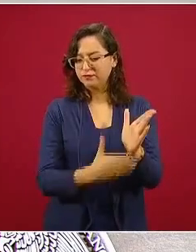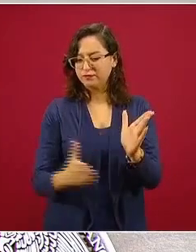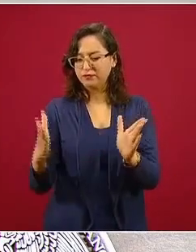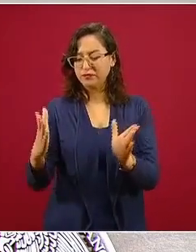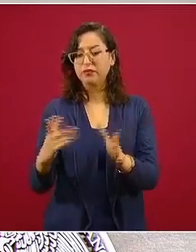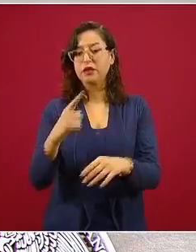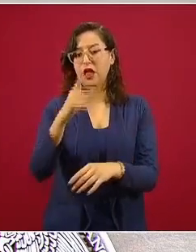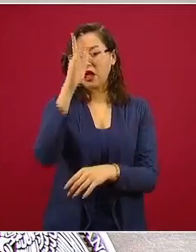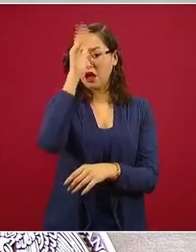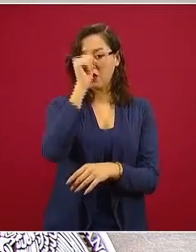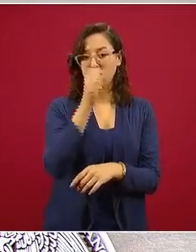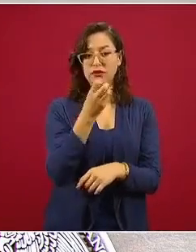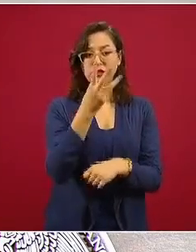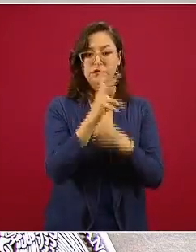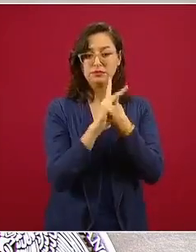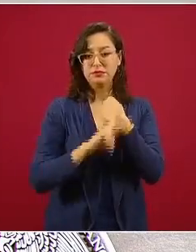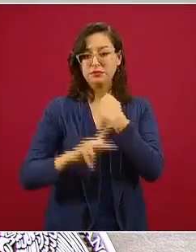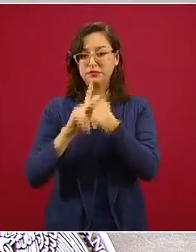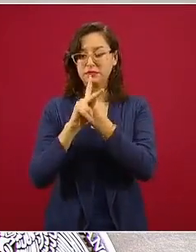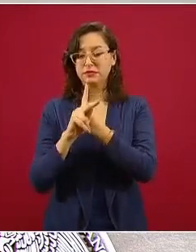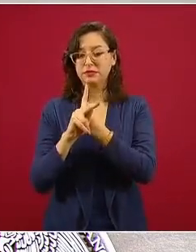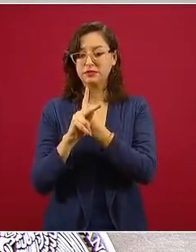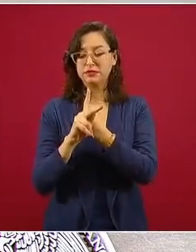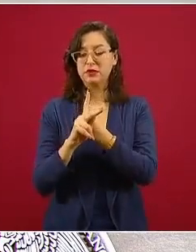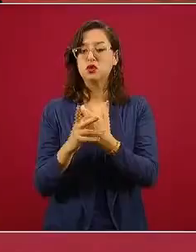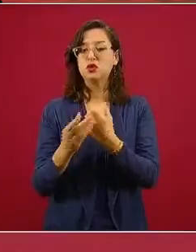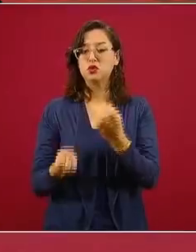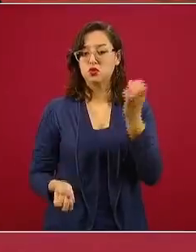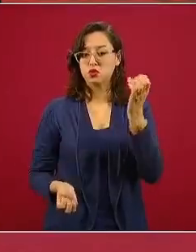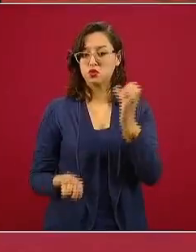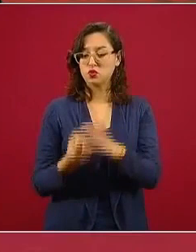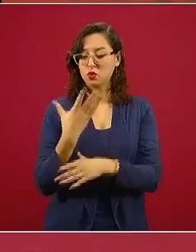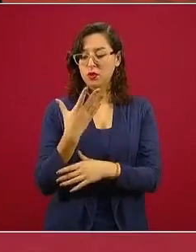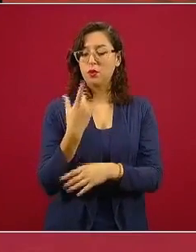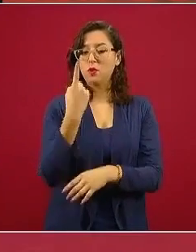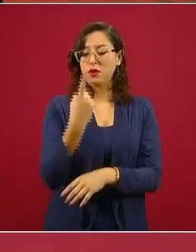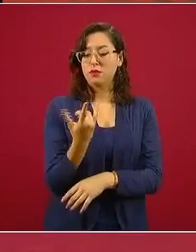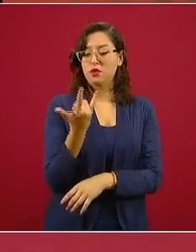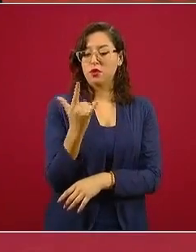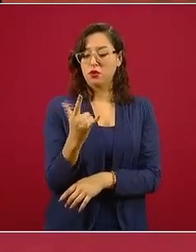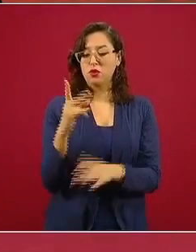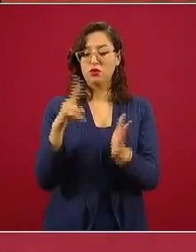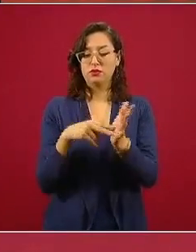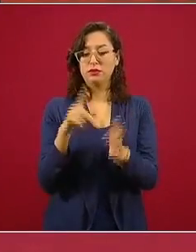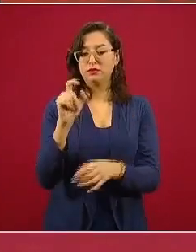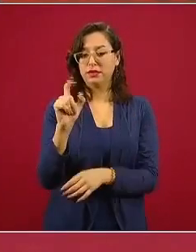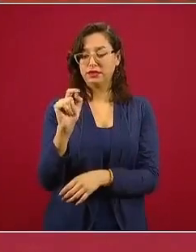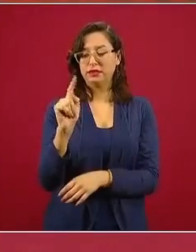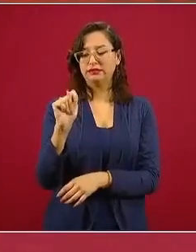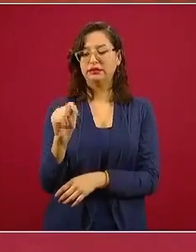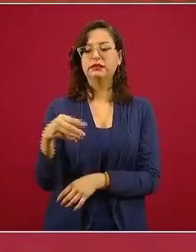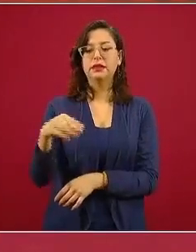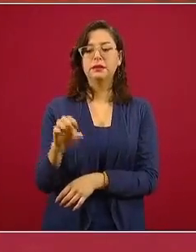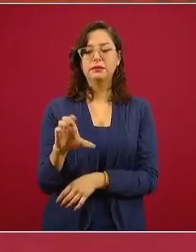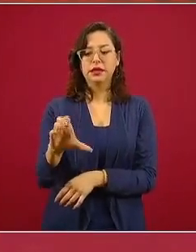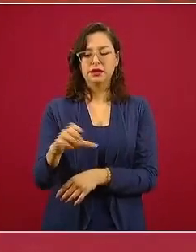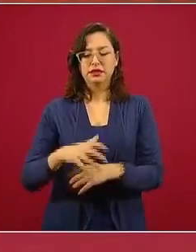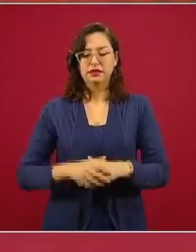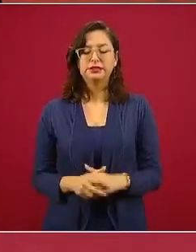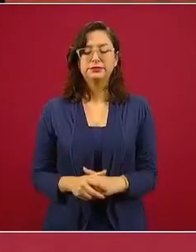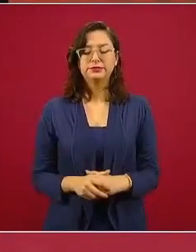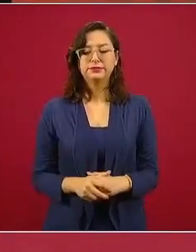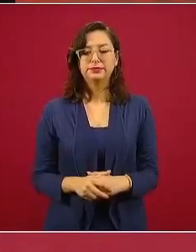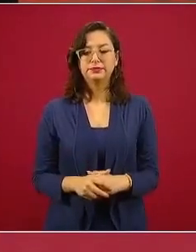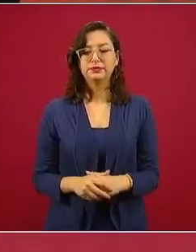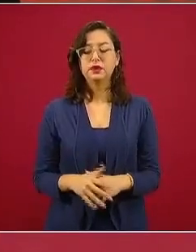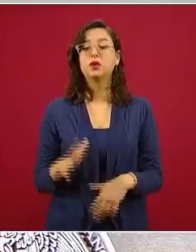acuerdos entre los tres países, la entrada en vigor del tratado a partir del 1 de julio de este año. Para ello, el